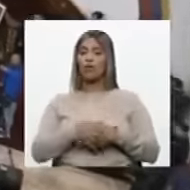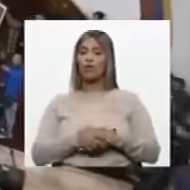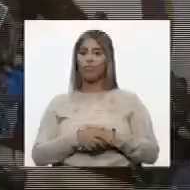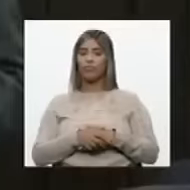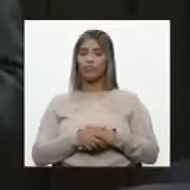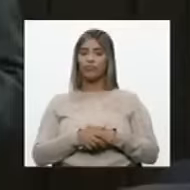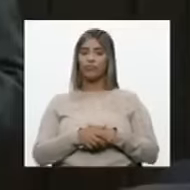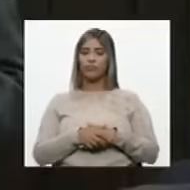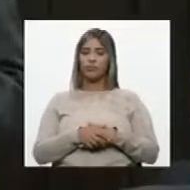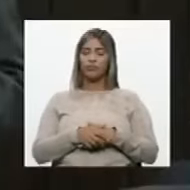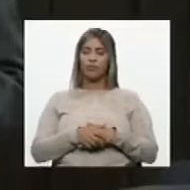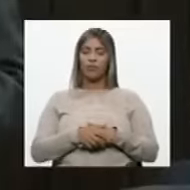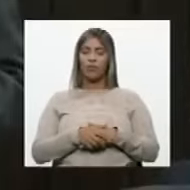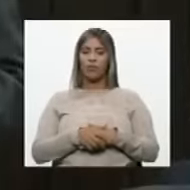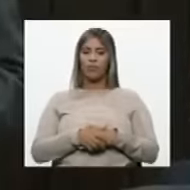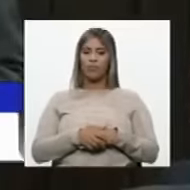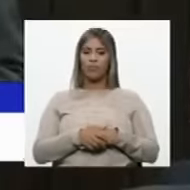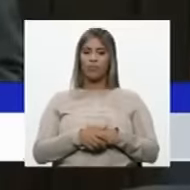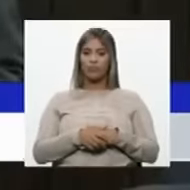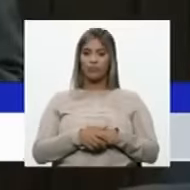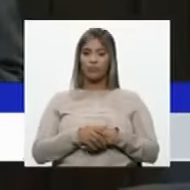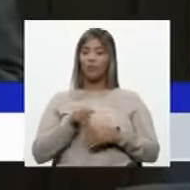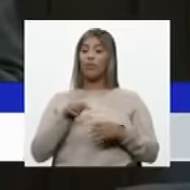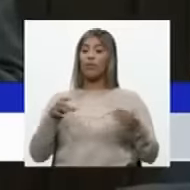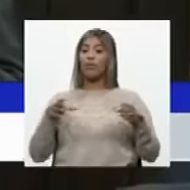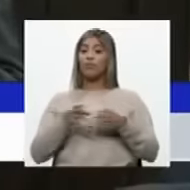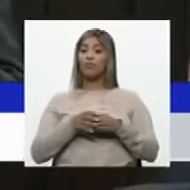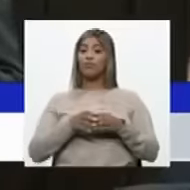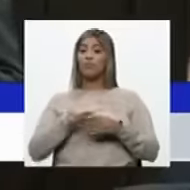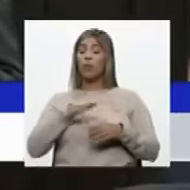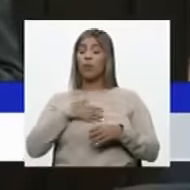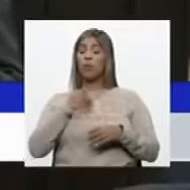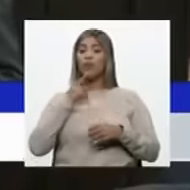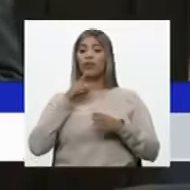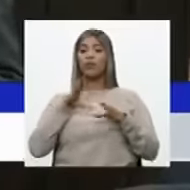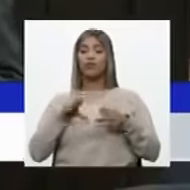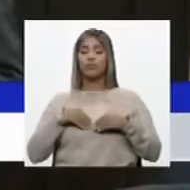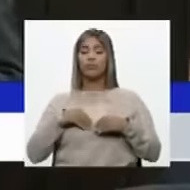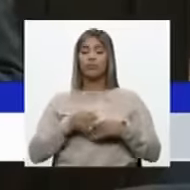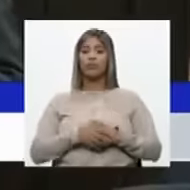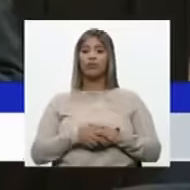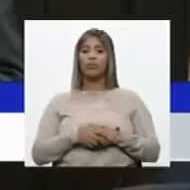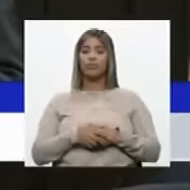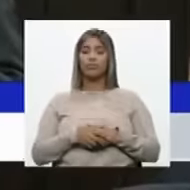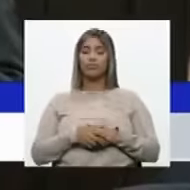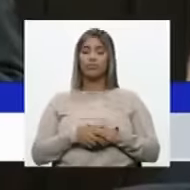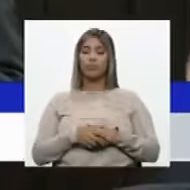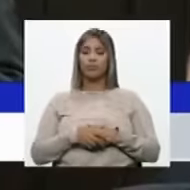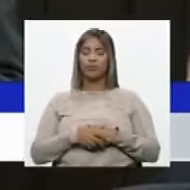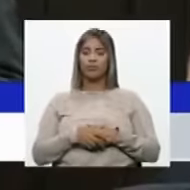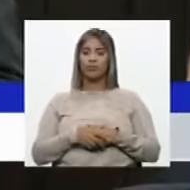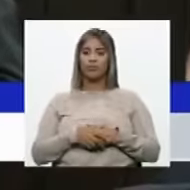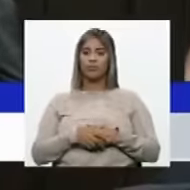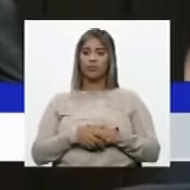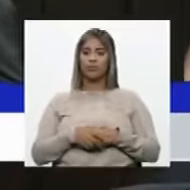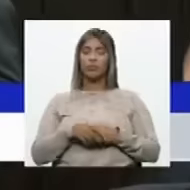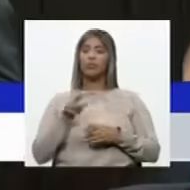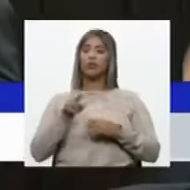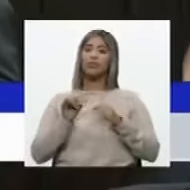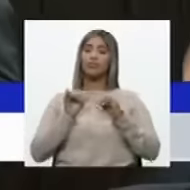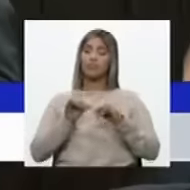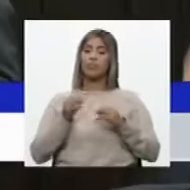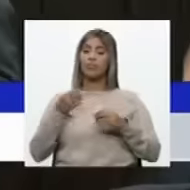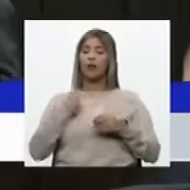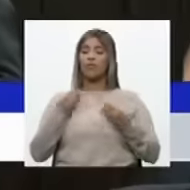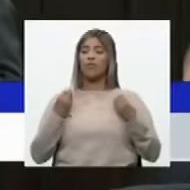como que esta Cámara puede reconocer y recordar lo que fue la vida